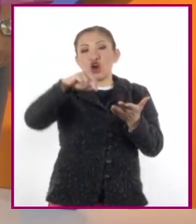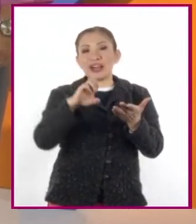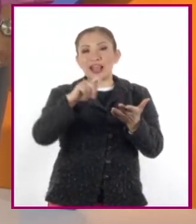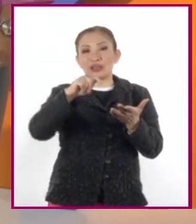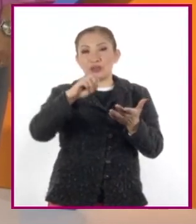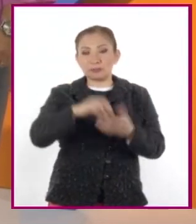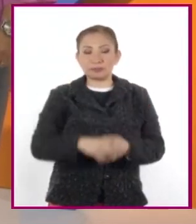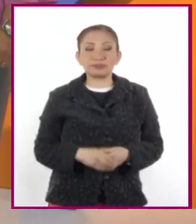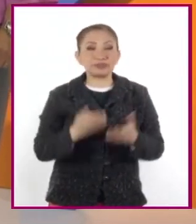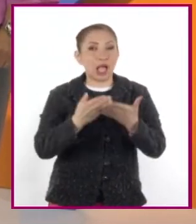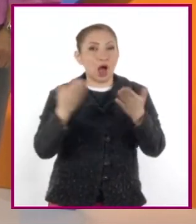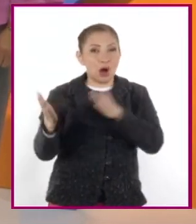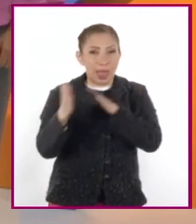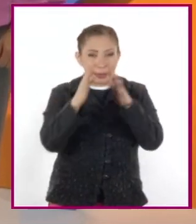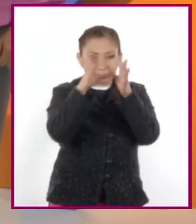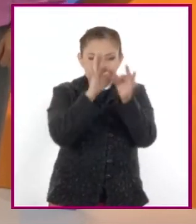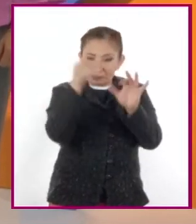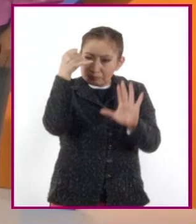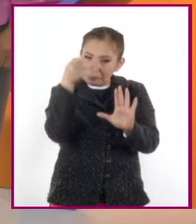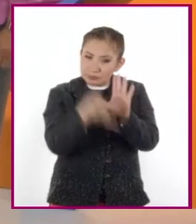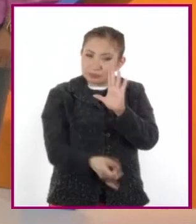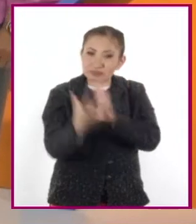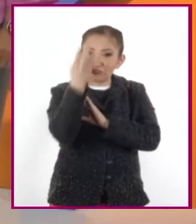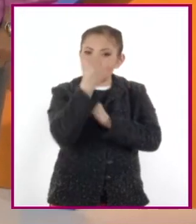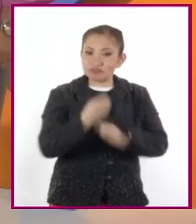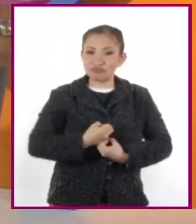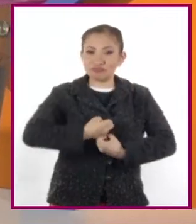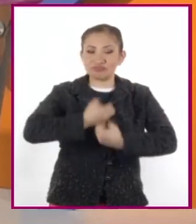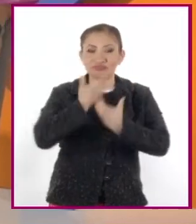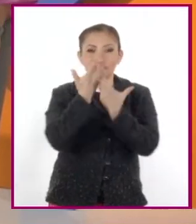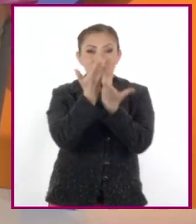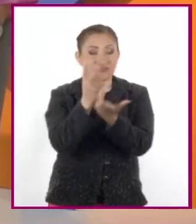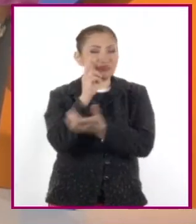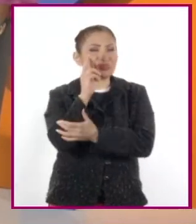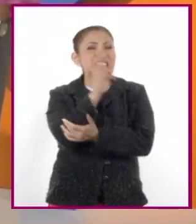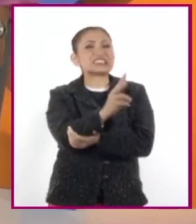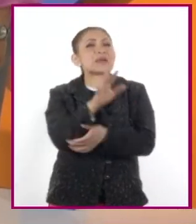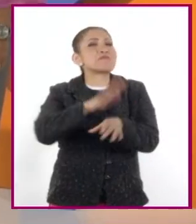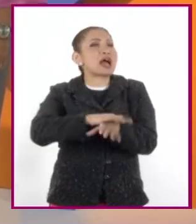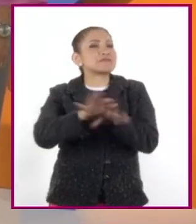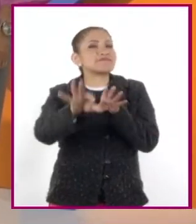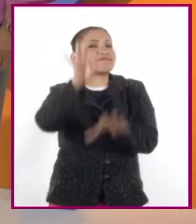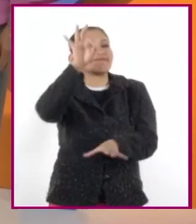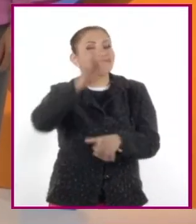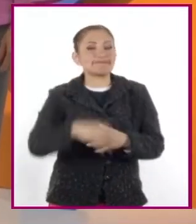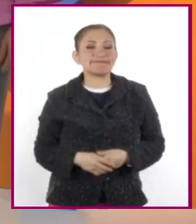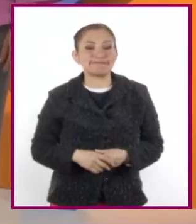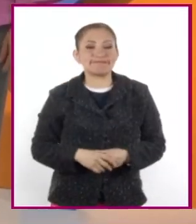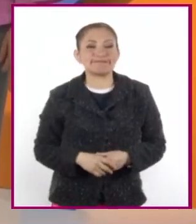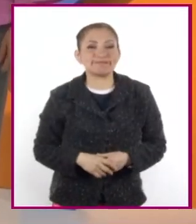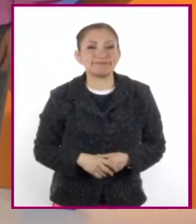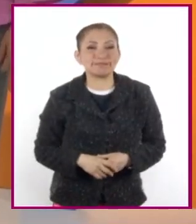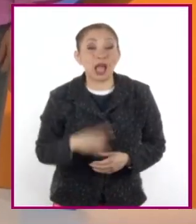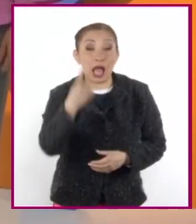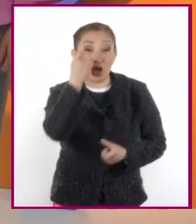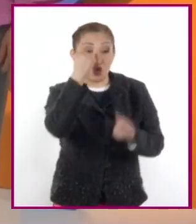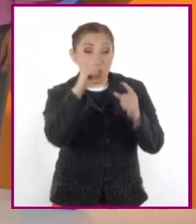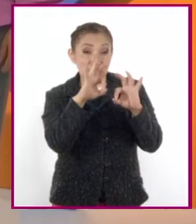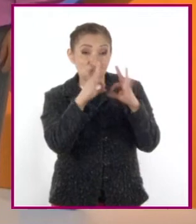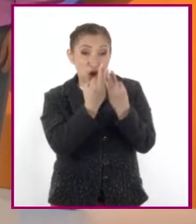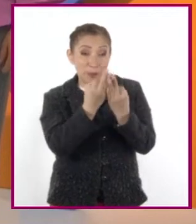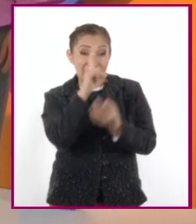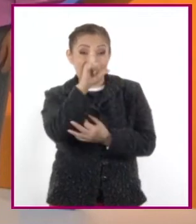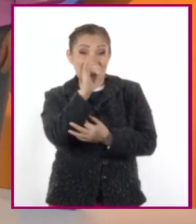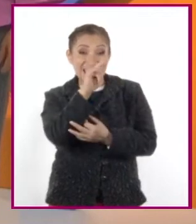Ahora, sigamos desmenuzando este bello poema y veamos qué más encontramos. Algunas figuras